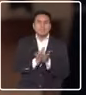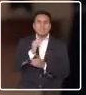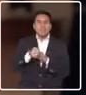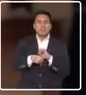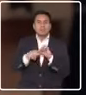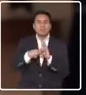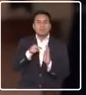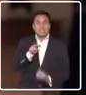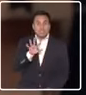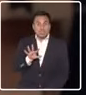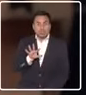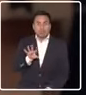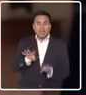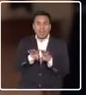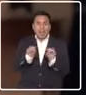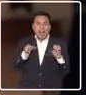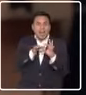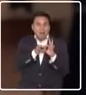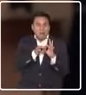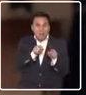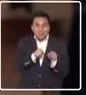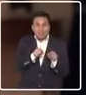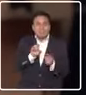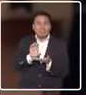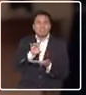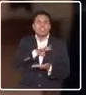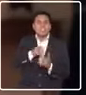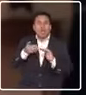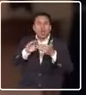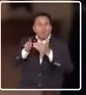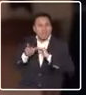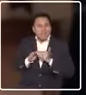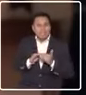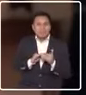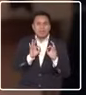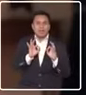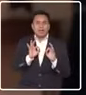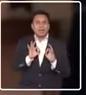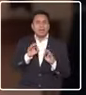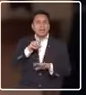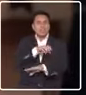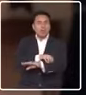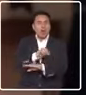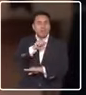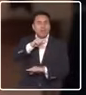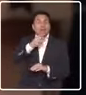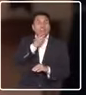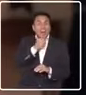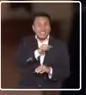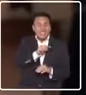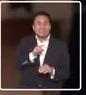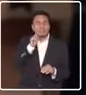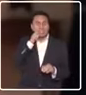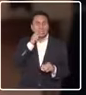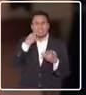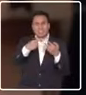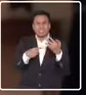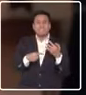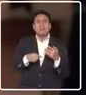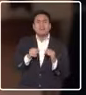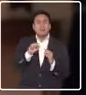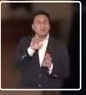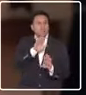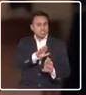del 2025 gracias a este acuerdo el estado de chile las comunidades y en particular la región de antofagasta se verán favorecidas de diversas